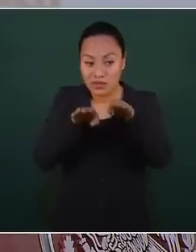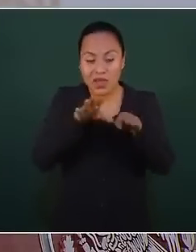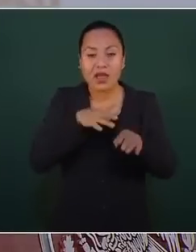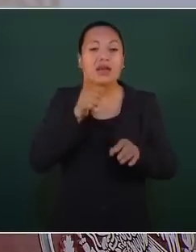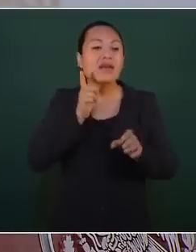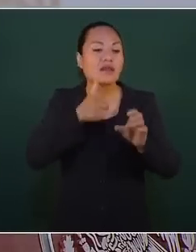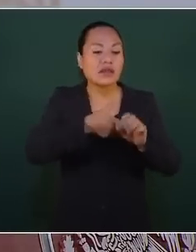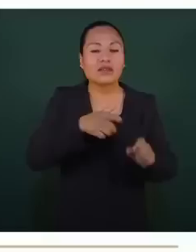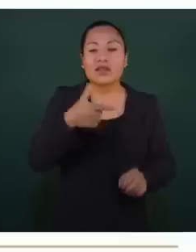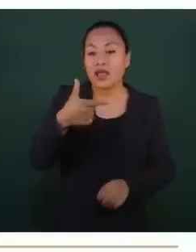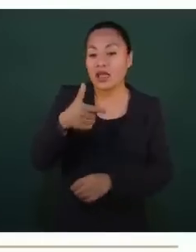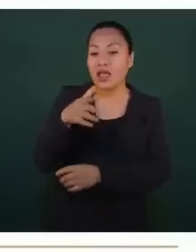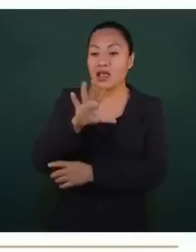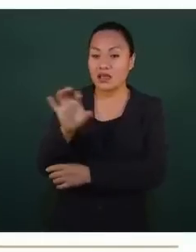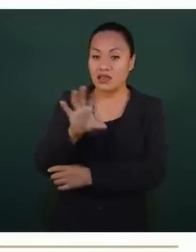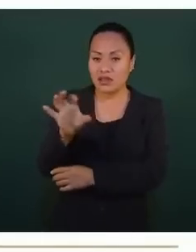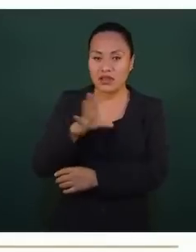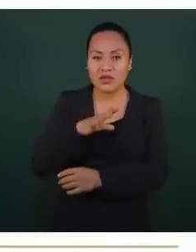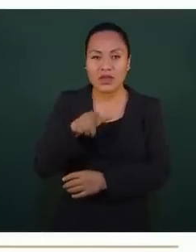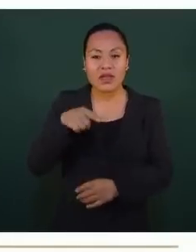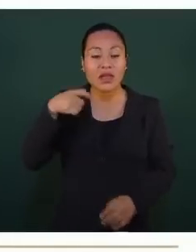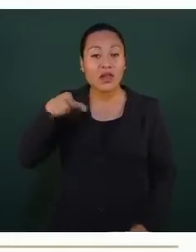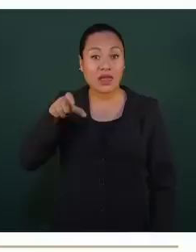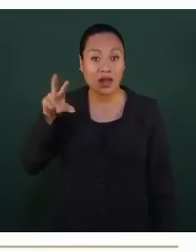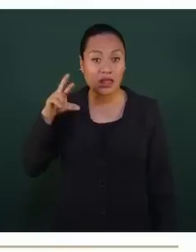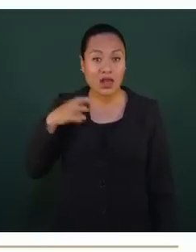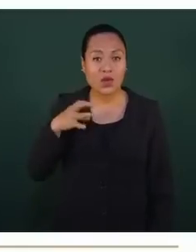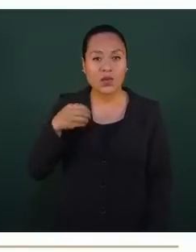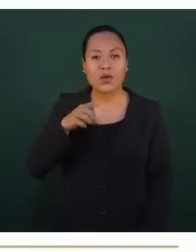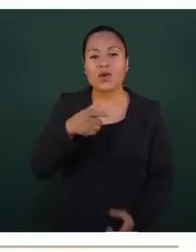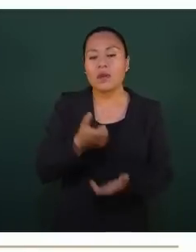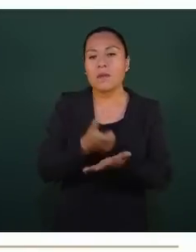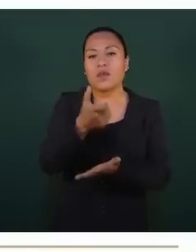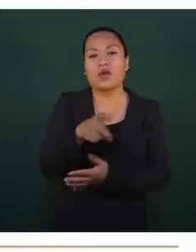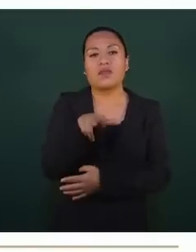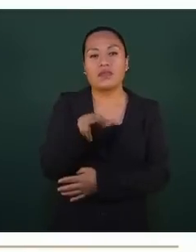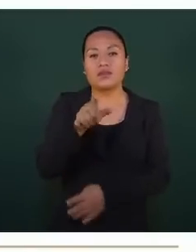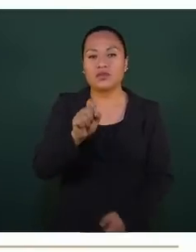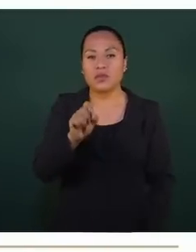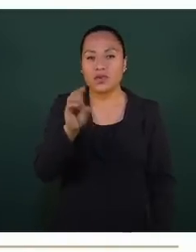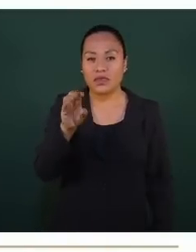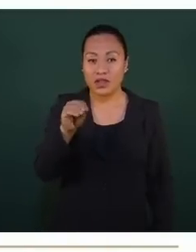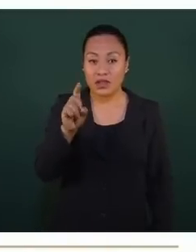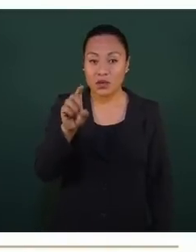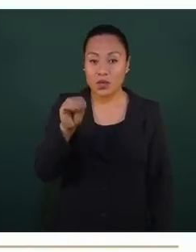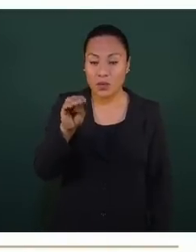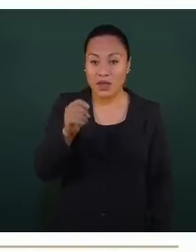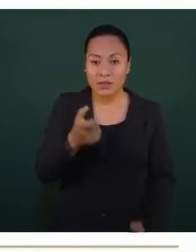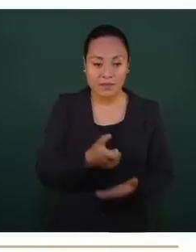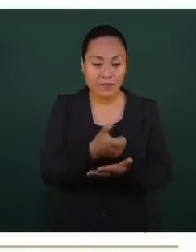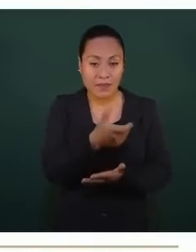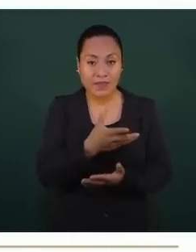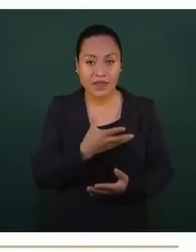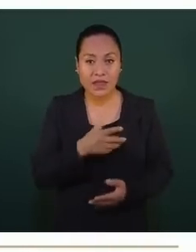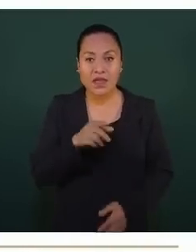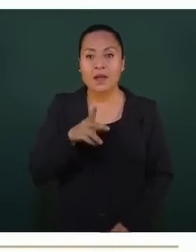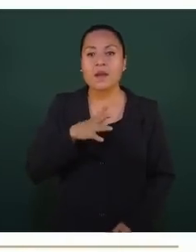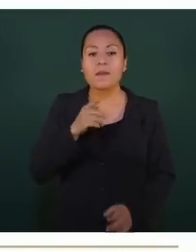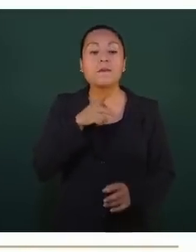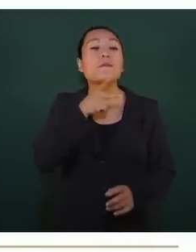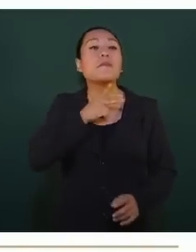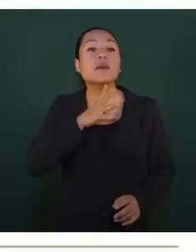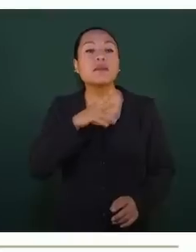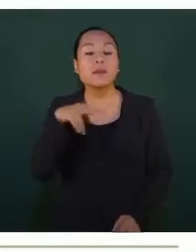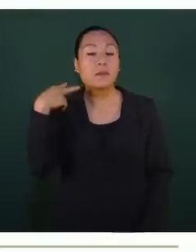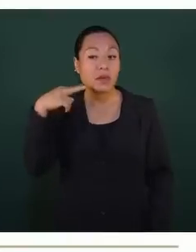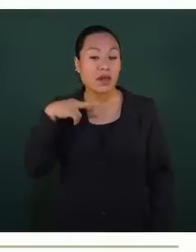regular G500 en Querétaro. Querétaro con un precio al público de 18 pesos 39 centavos, y franquicia Pemex en Veracruz,